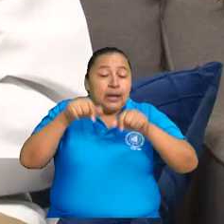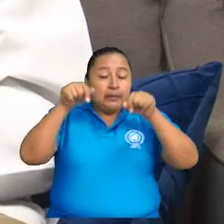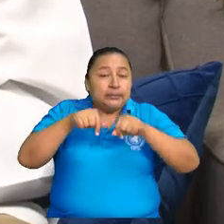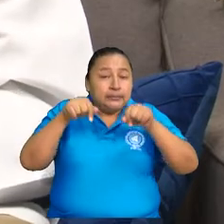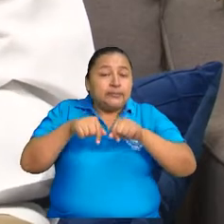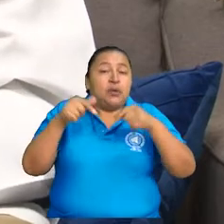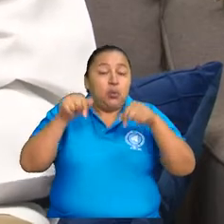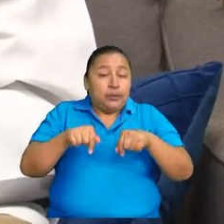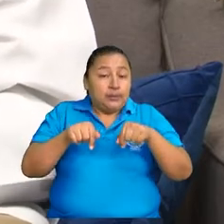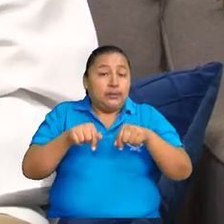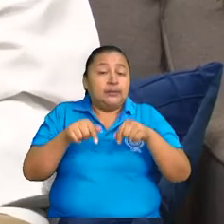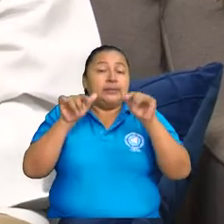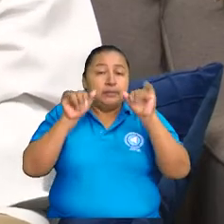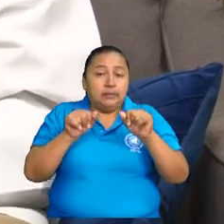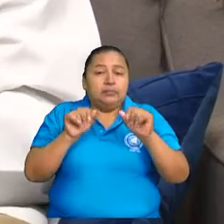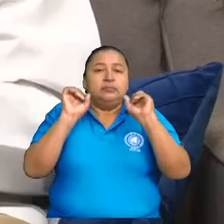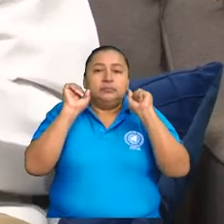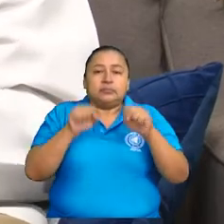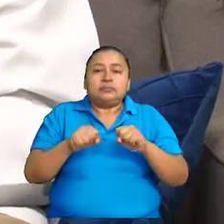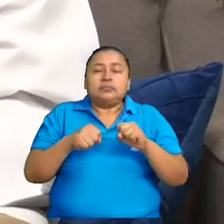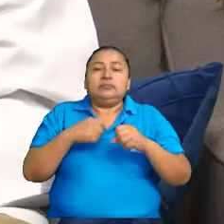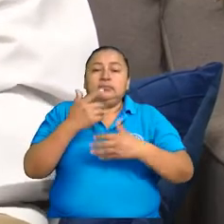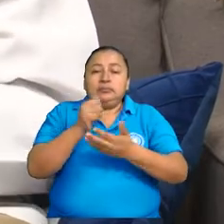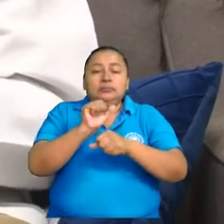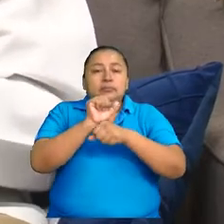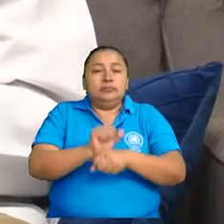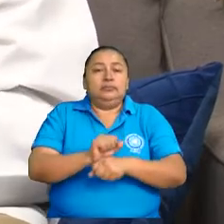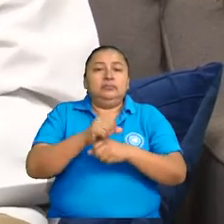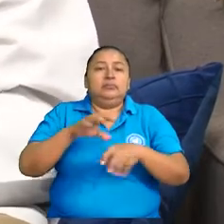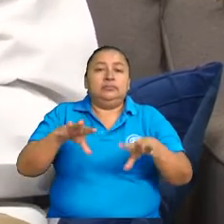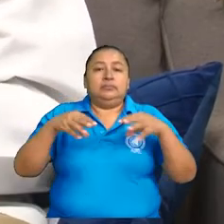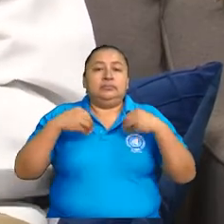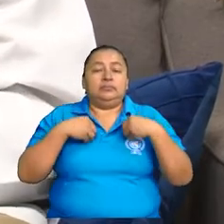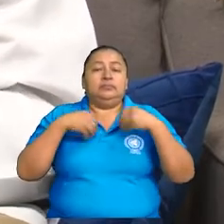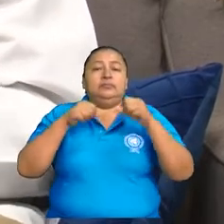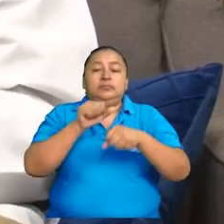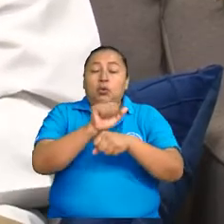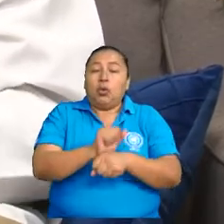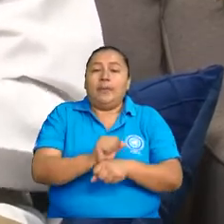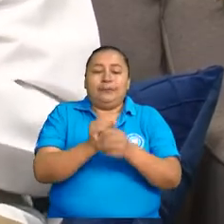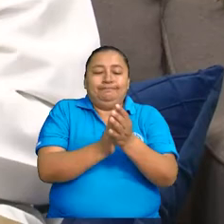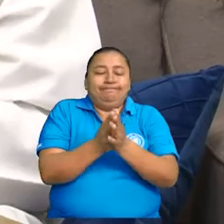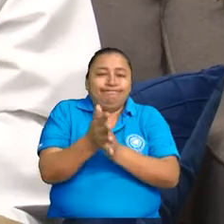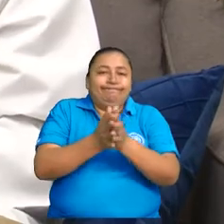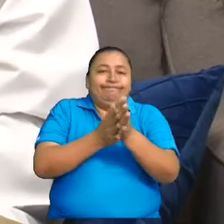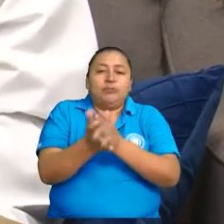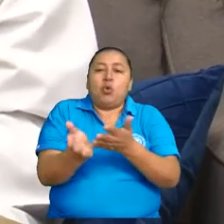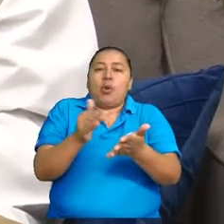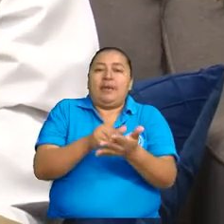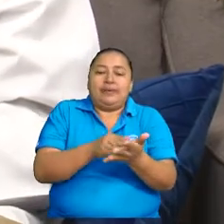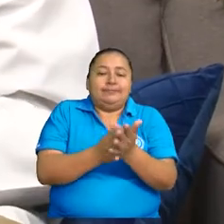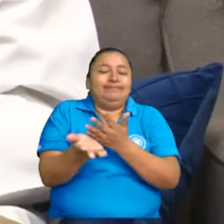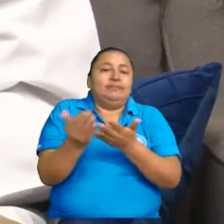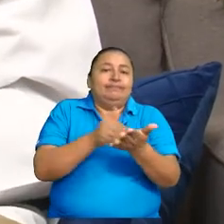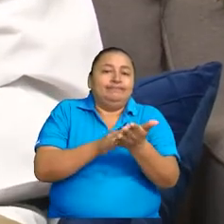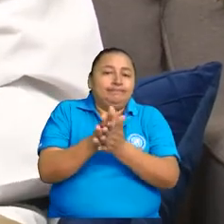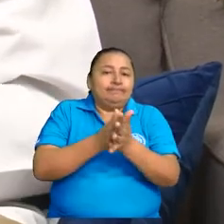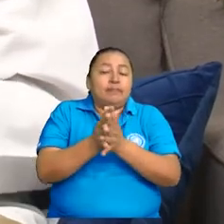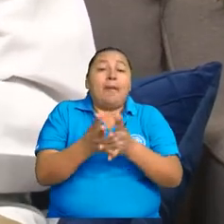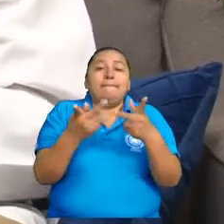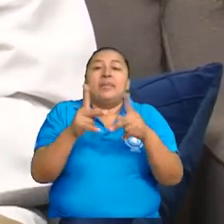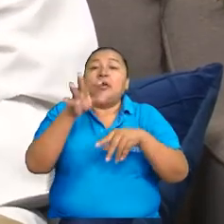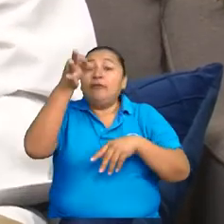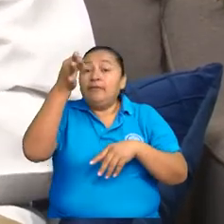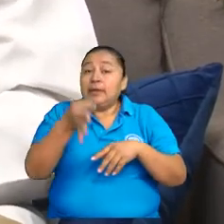oportunidad de nosotros que podamos ir adquiriendo el hábito del lavado de manos frecuente y correcto para que